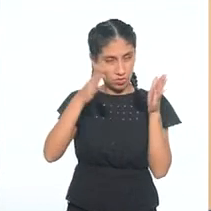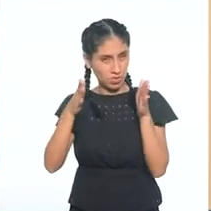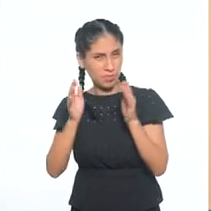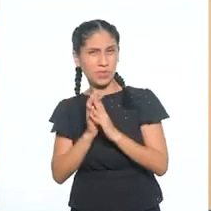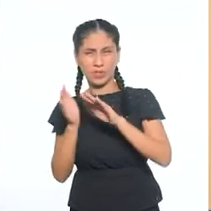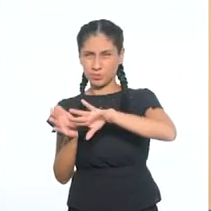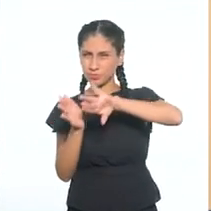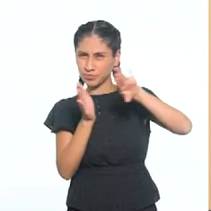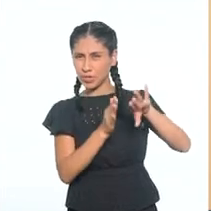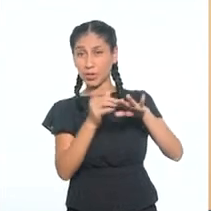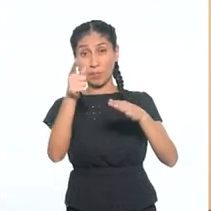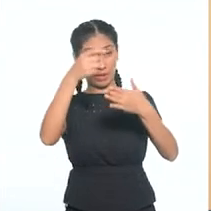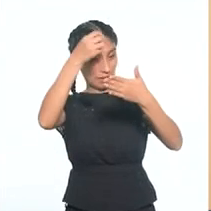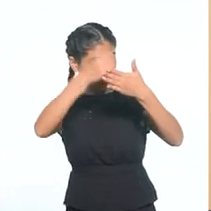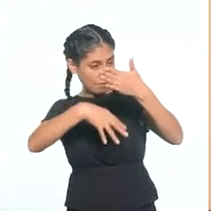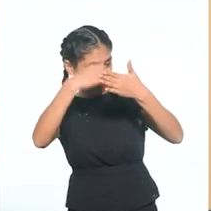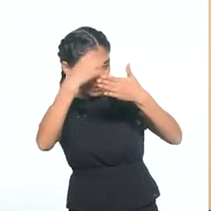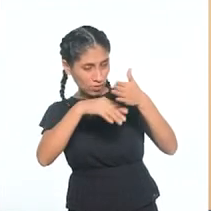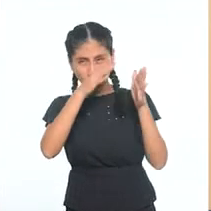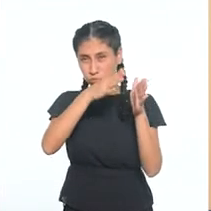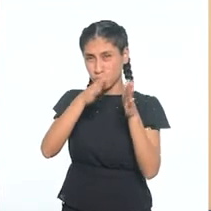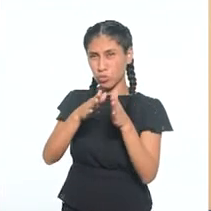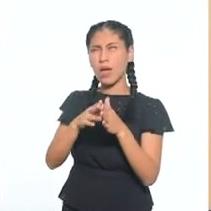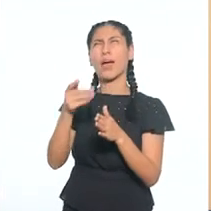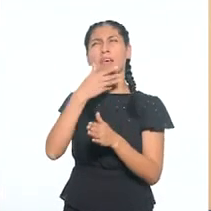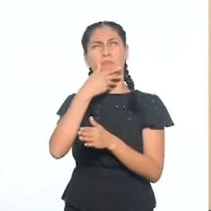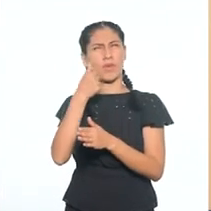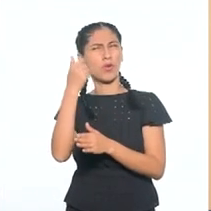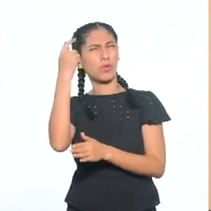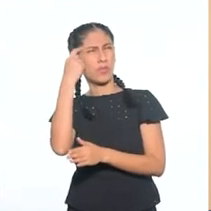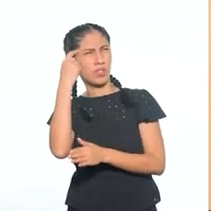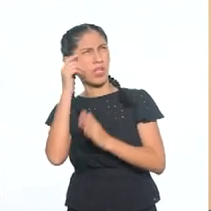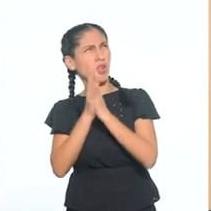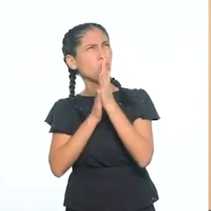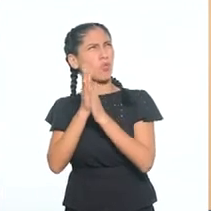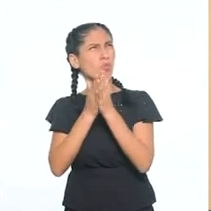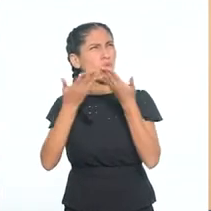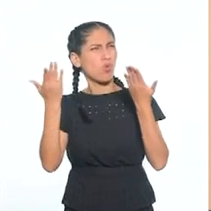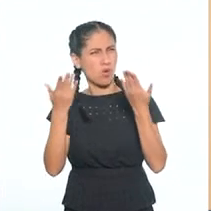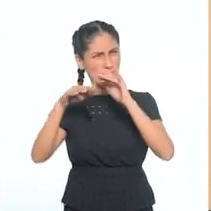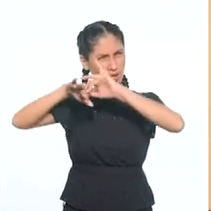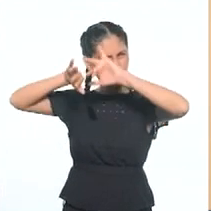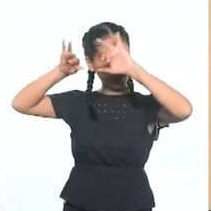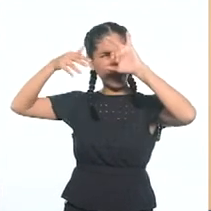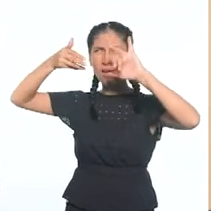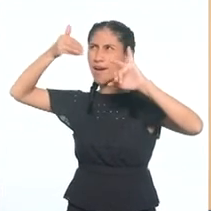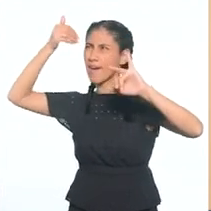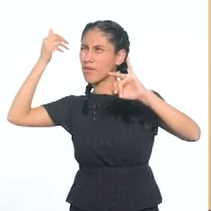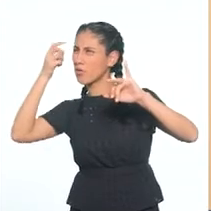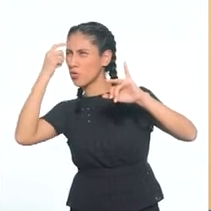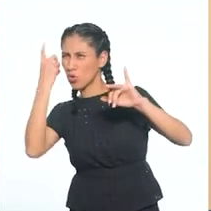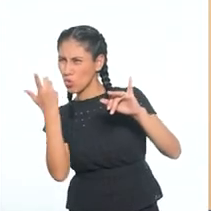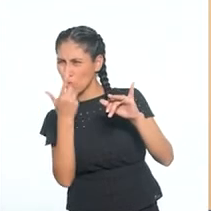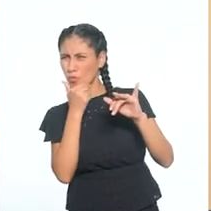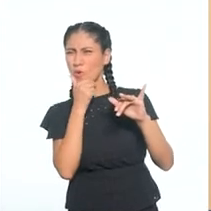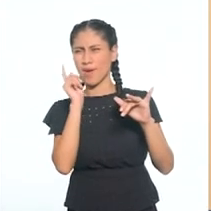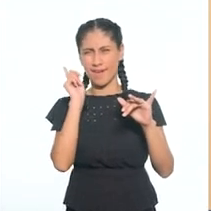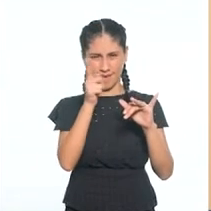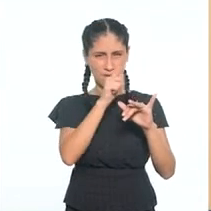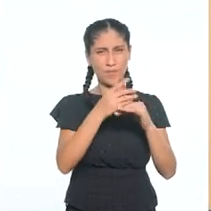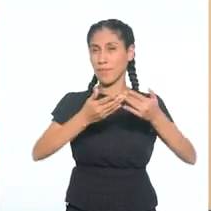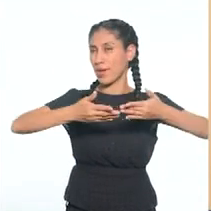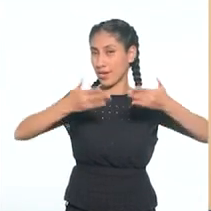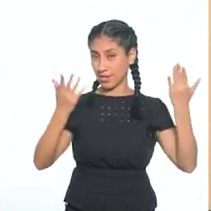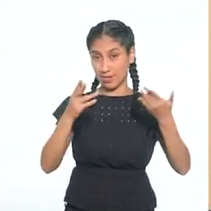sustentar el contexto es bueno remitirse a la época las formas de pensar los datos históricos que dan sustento a la idea